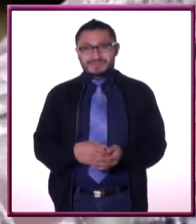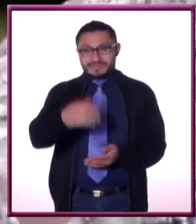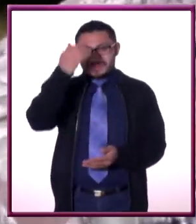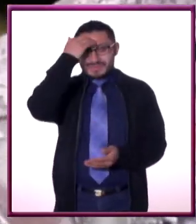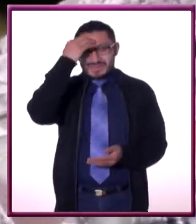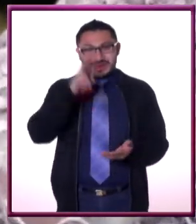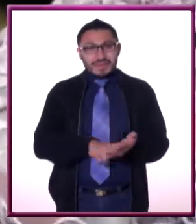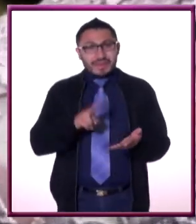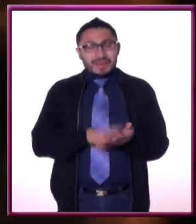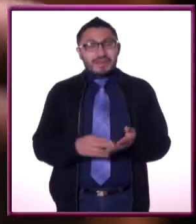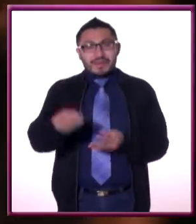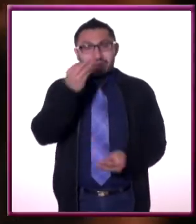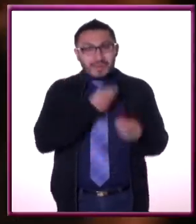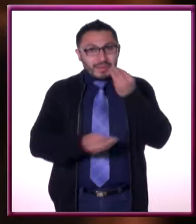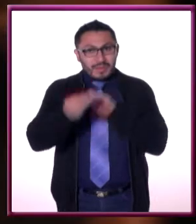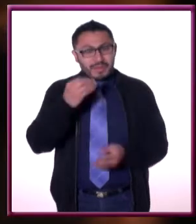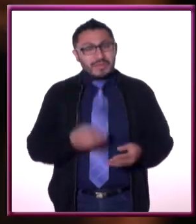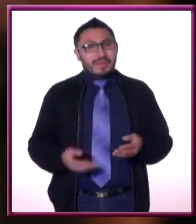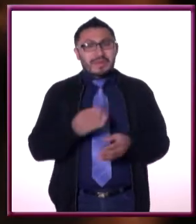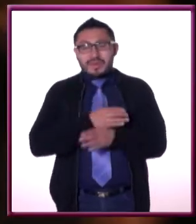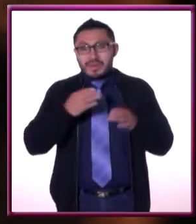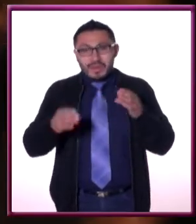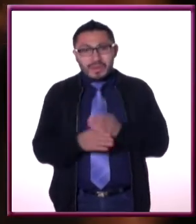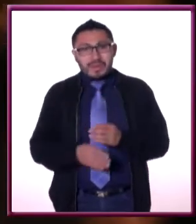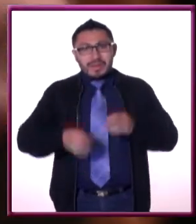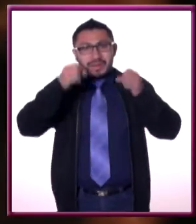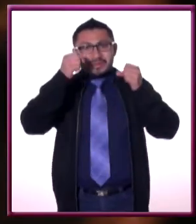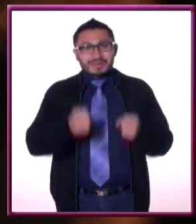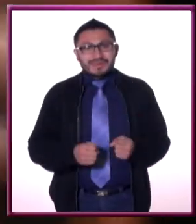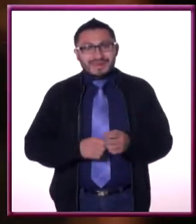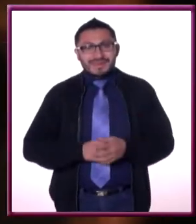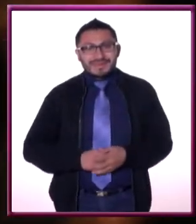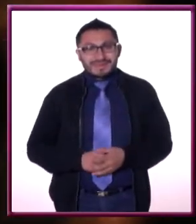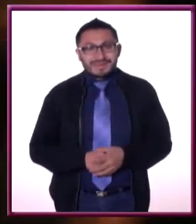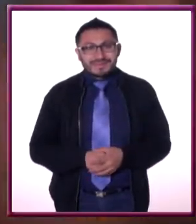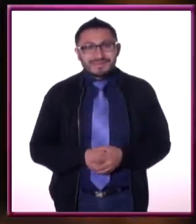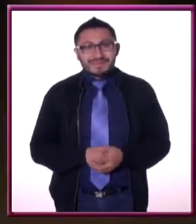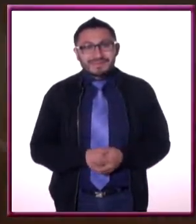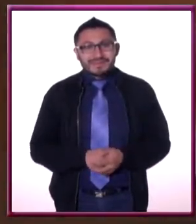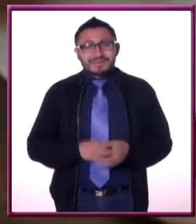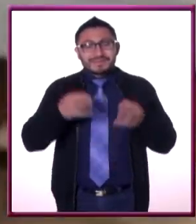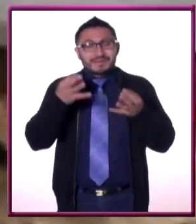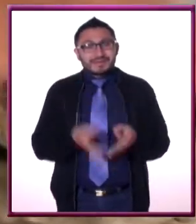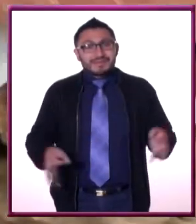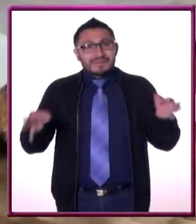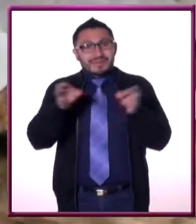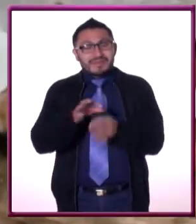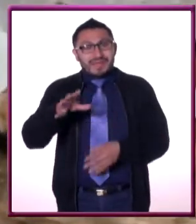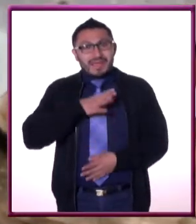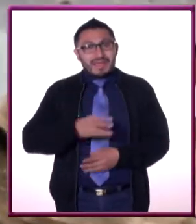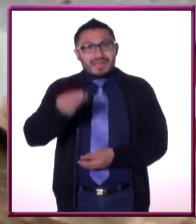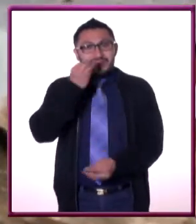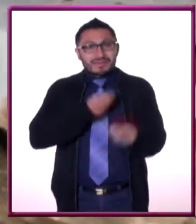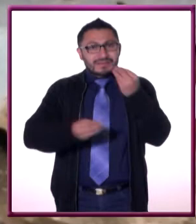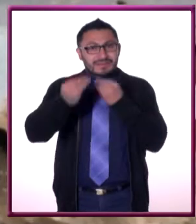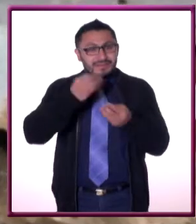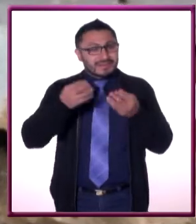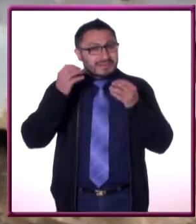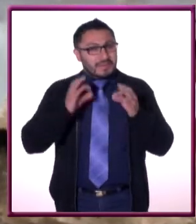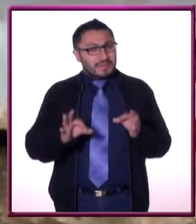Conocer el valor nutricional de nuestros productos autóctonos y garantizar su alcance a la población es vital para tener una alimentación